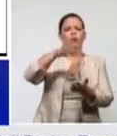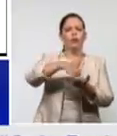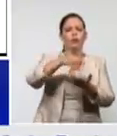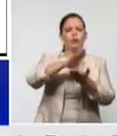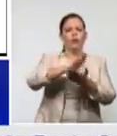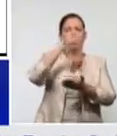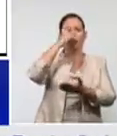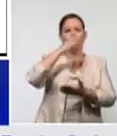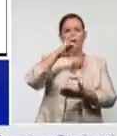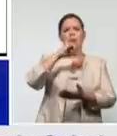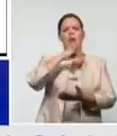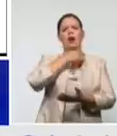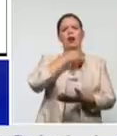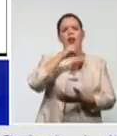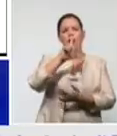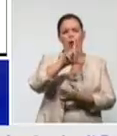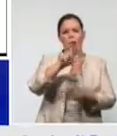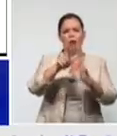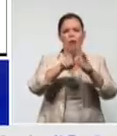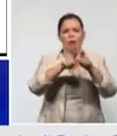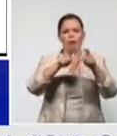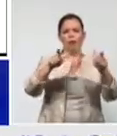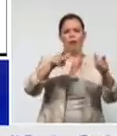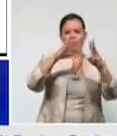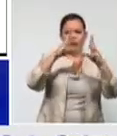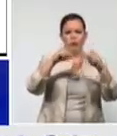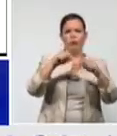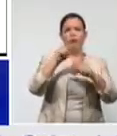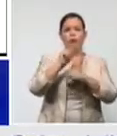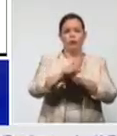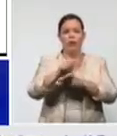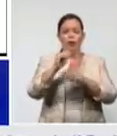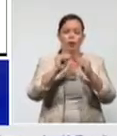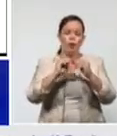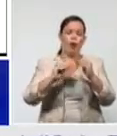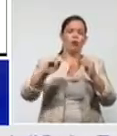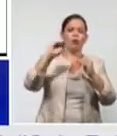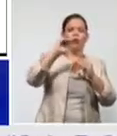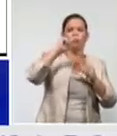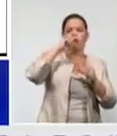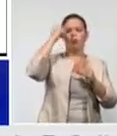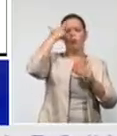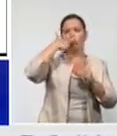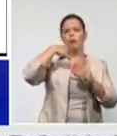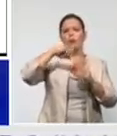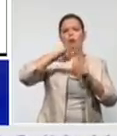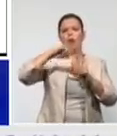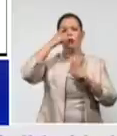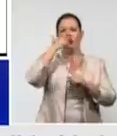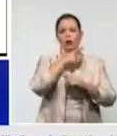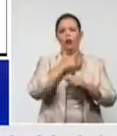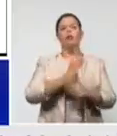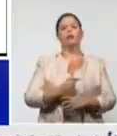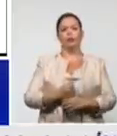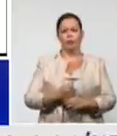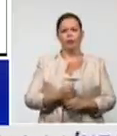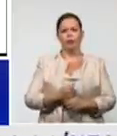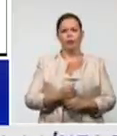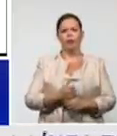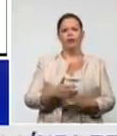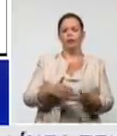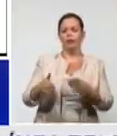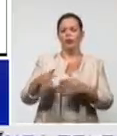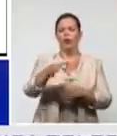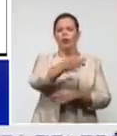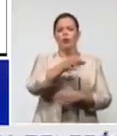el número de casos y la tasa es superior a la de Bauta, y La Lisa se movió de un cuarto